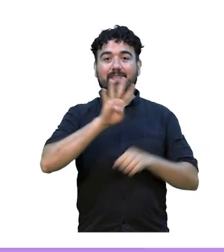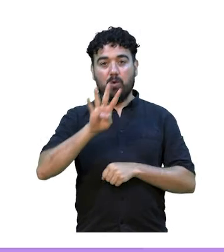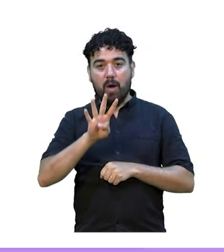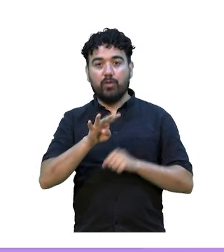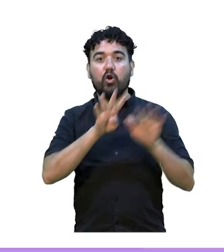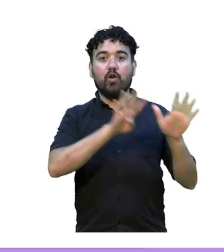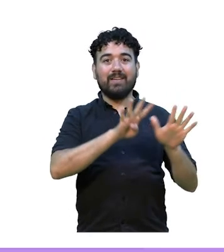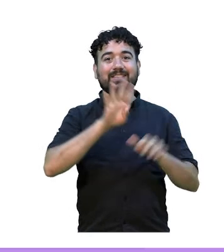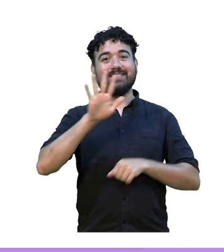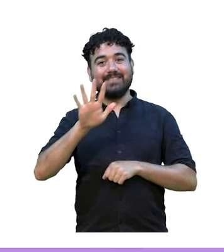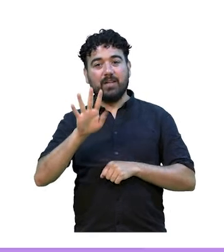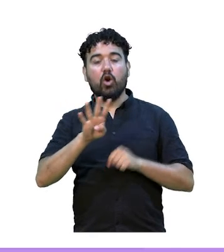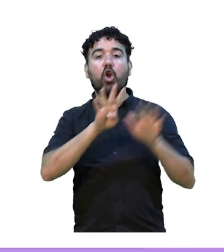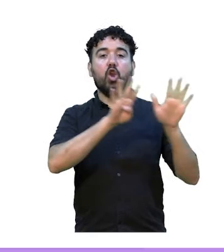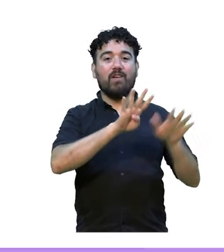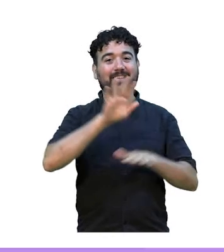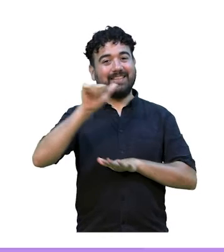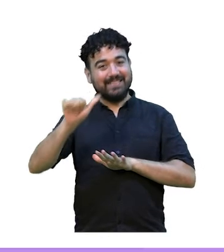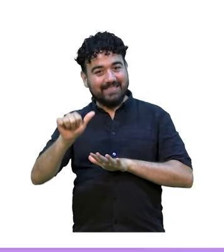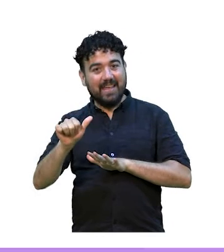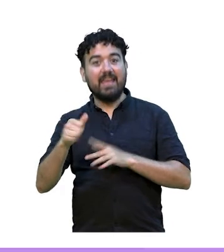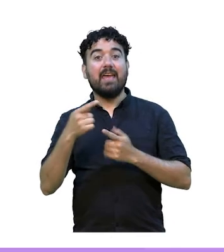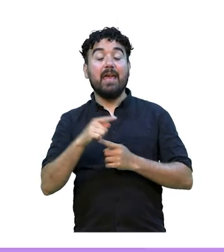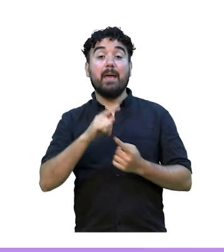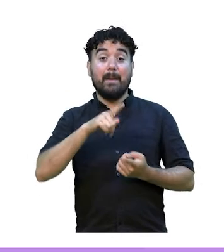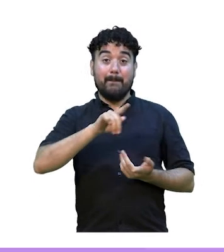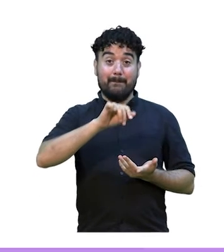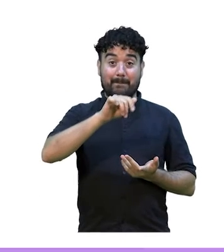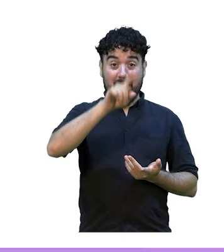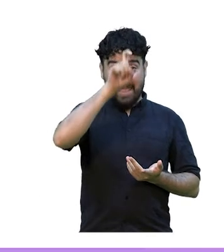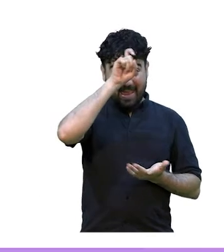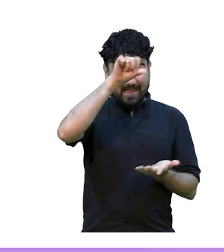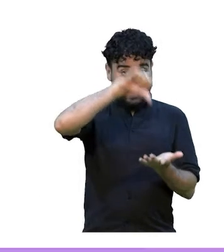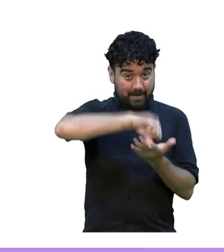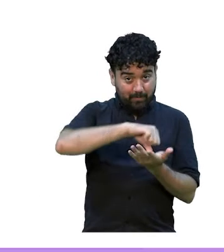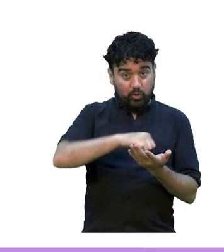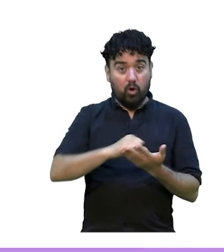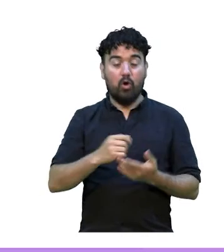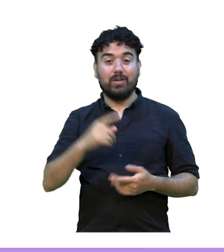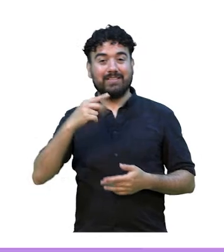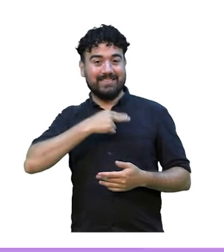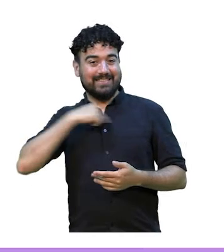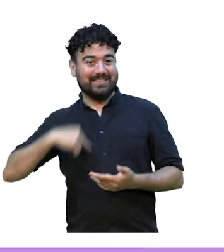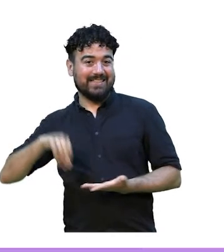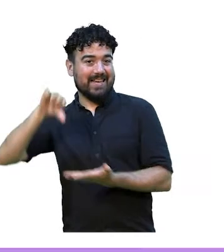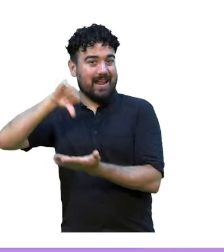Cairo y es Beijing. Entonces, el 95 está